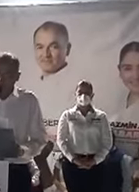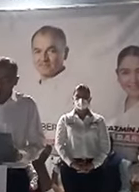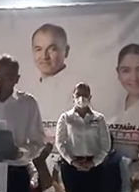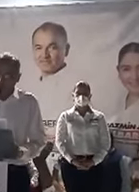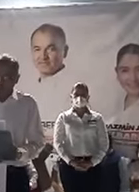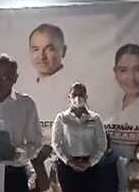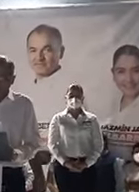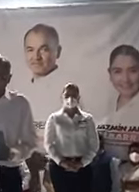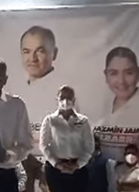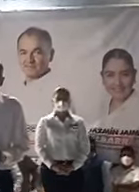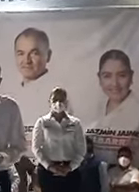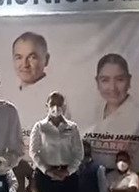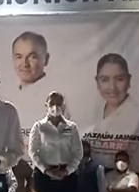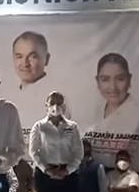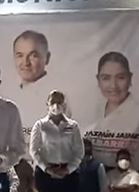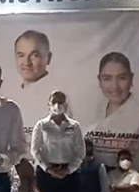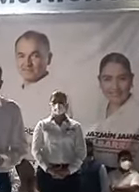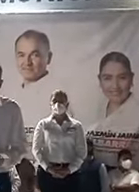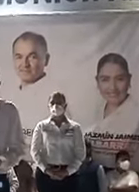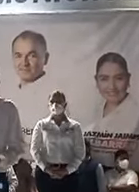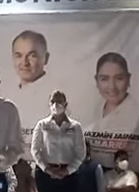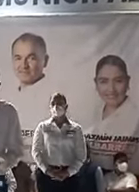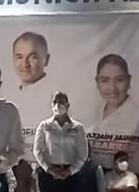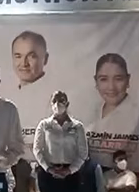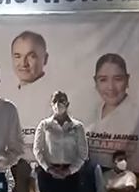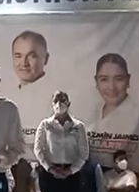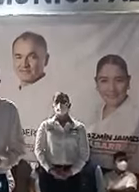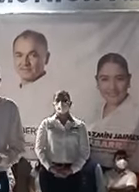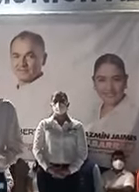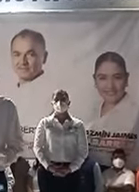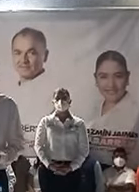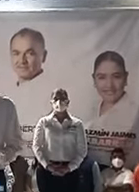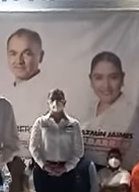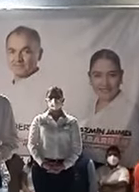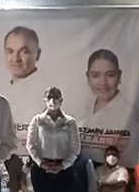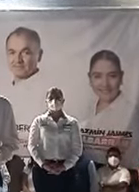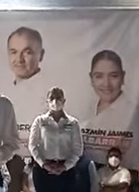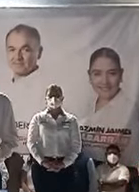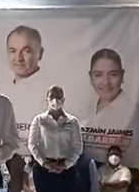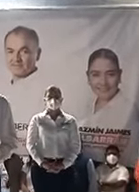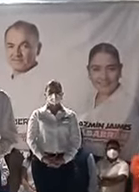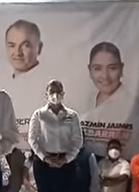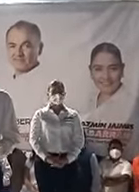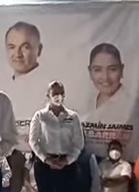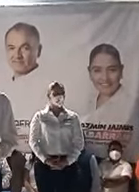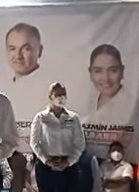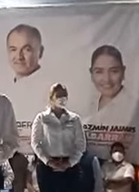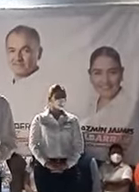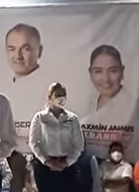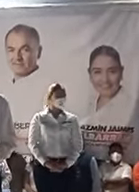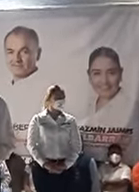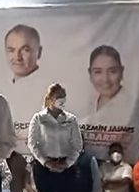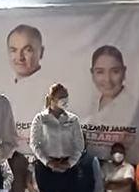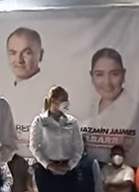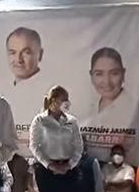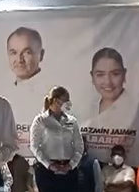las principales actividades económicas y productivas a través de la gestión de subsidios y apoyos a fin de mitigar el efecto